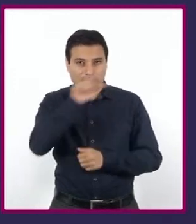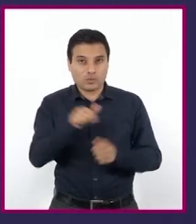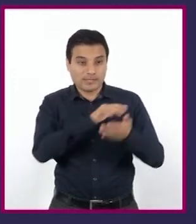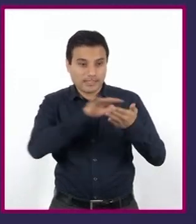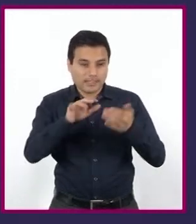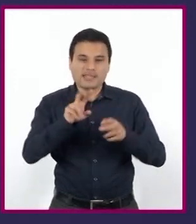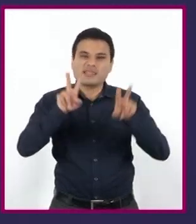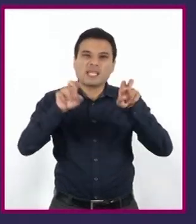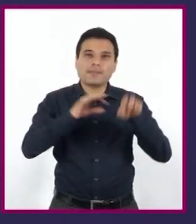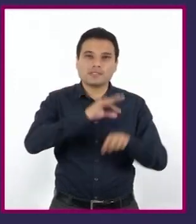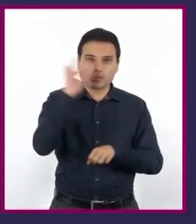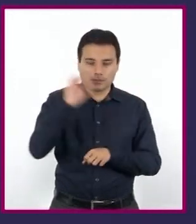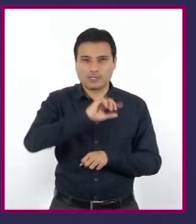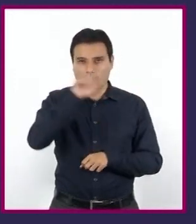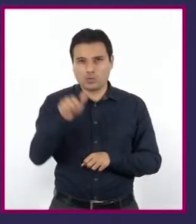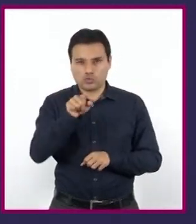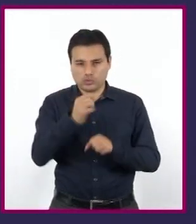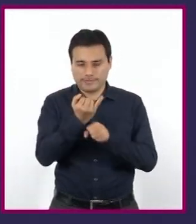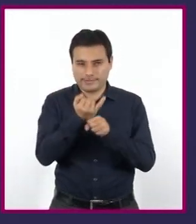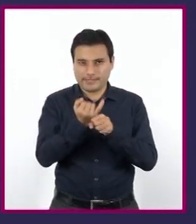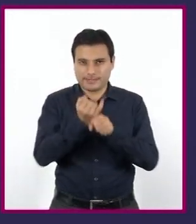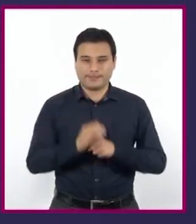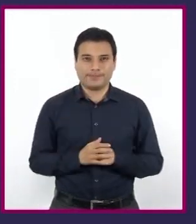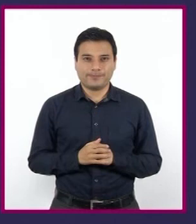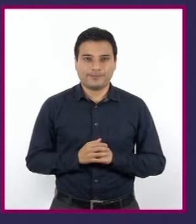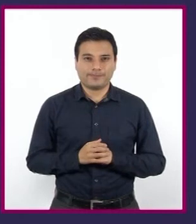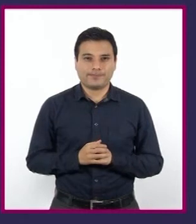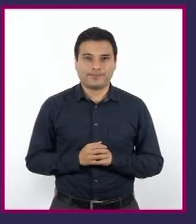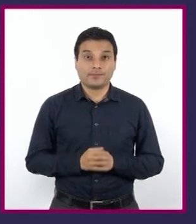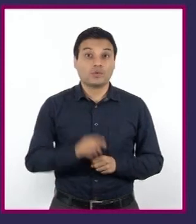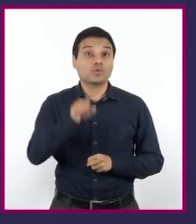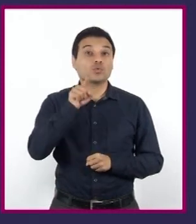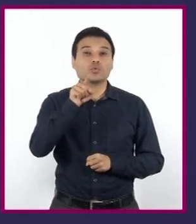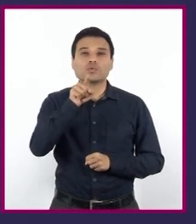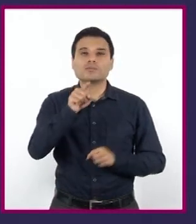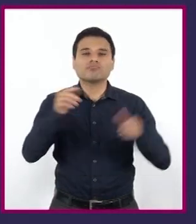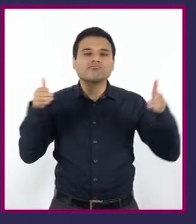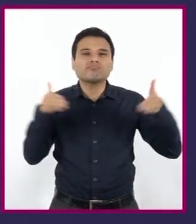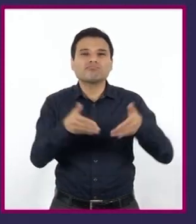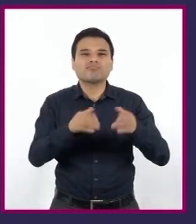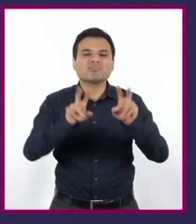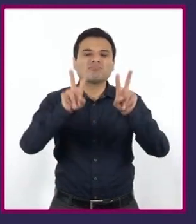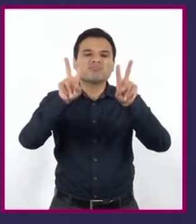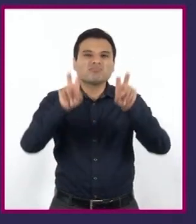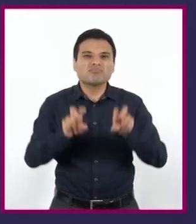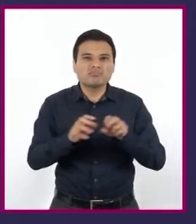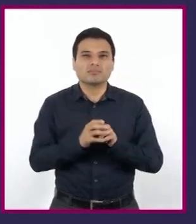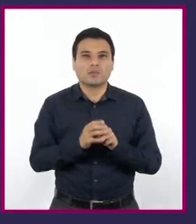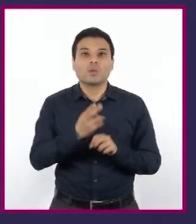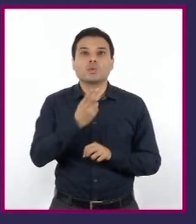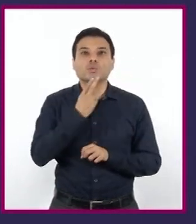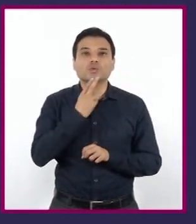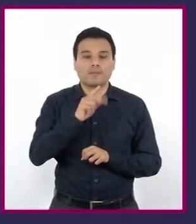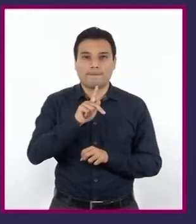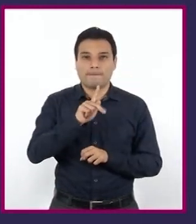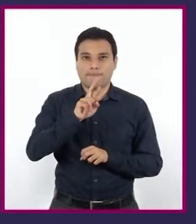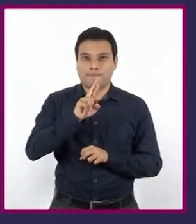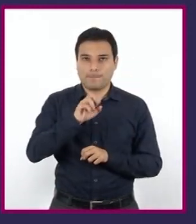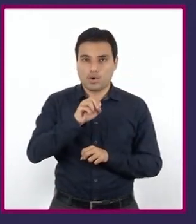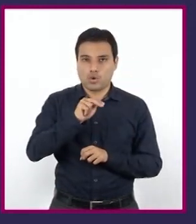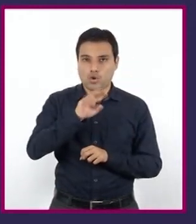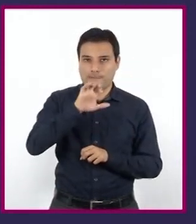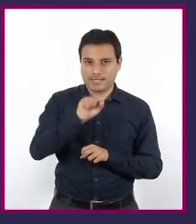un tema y hace una pequeña investigación. Y céntrense en los contenidos relacionados con el uso de pronombres para